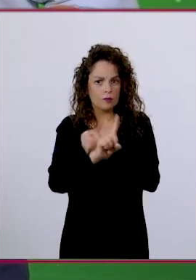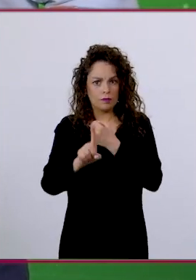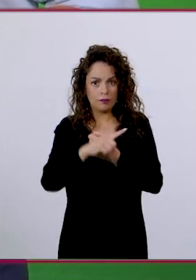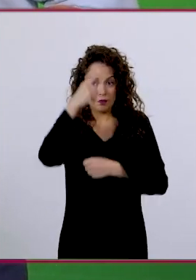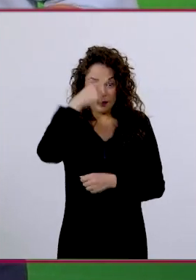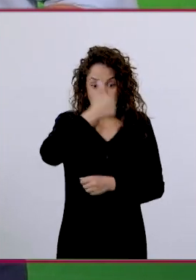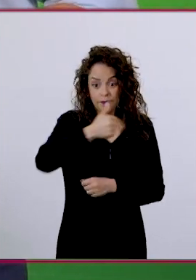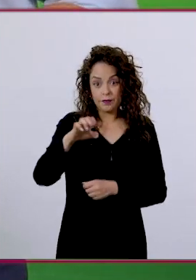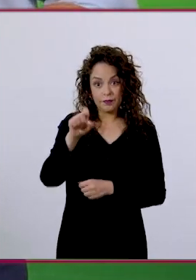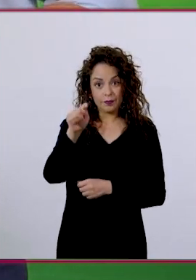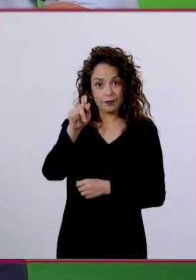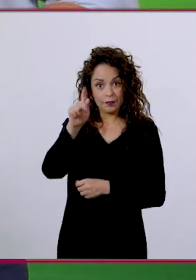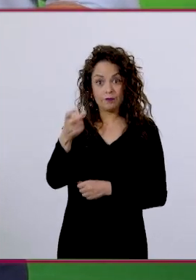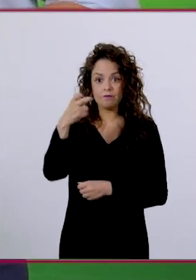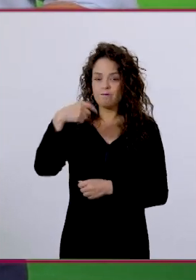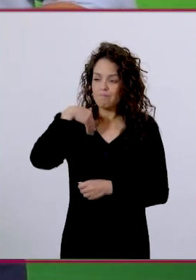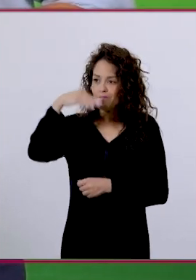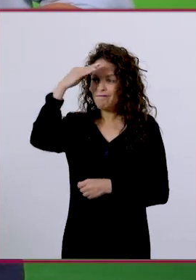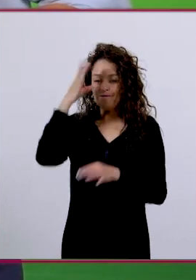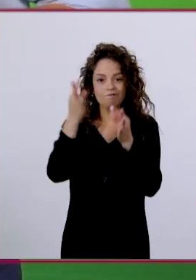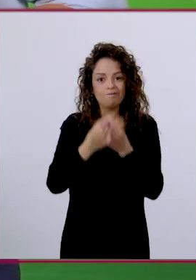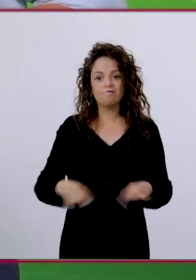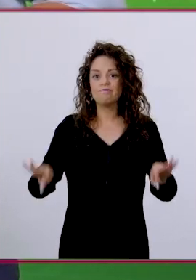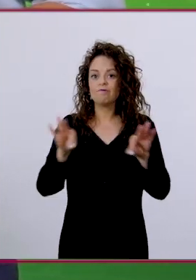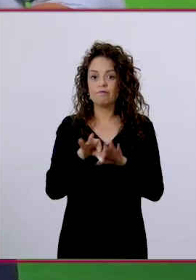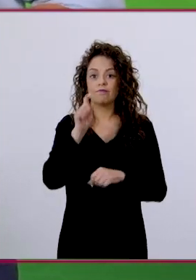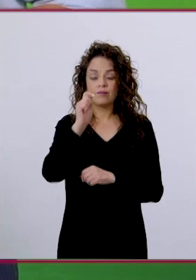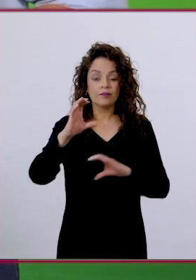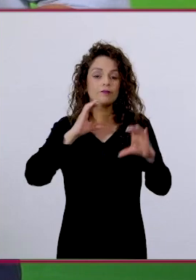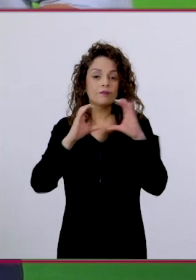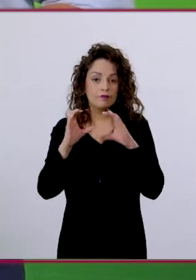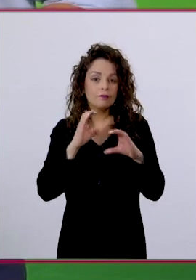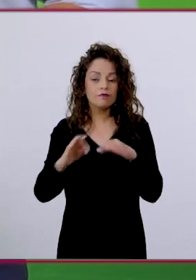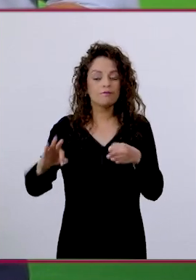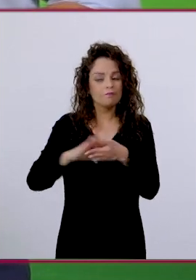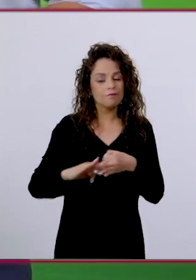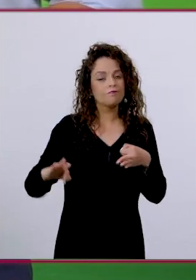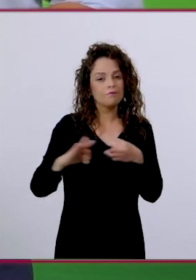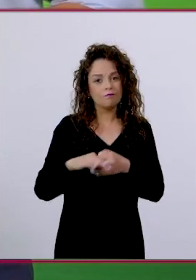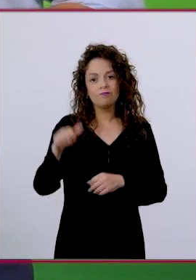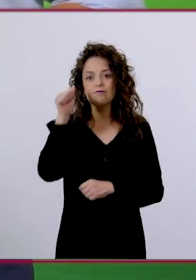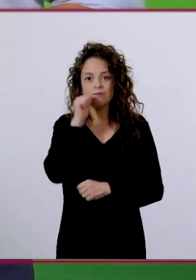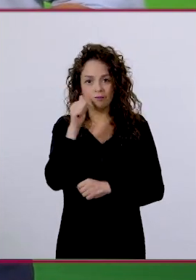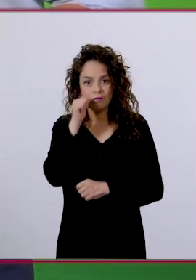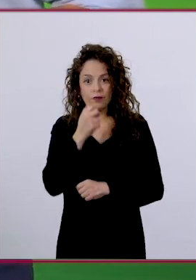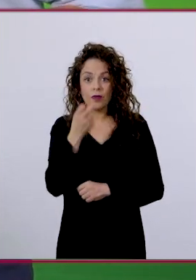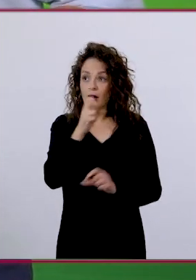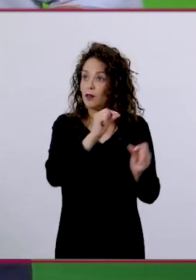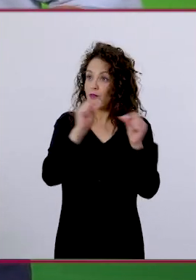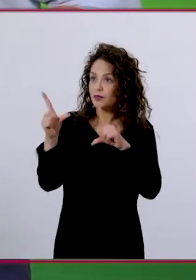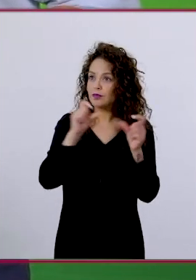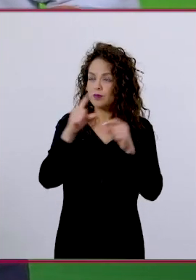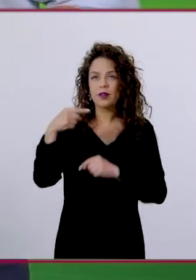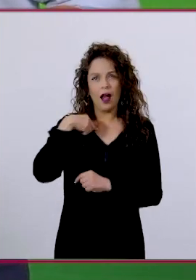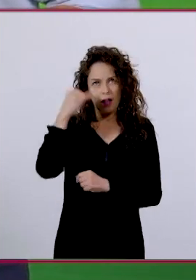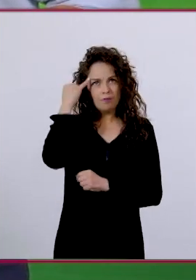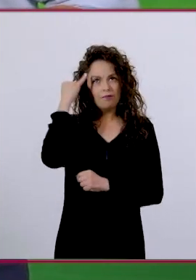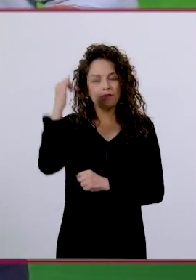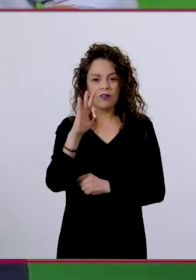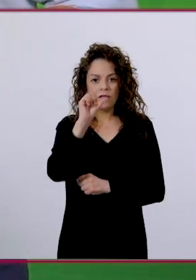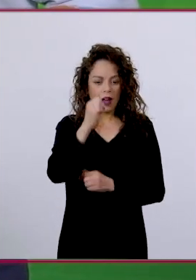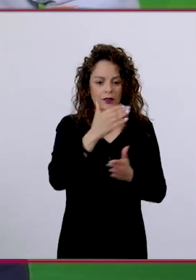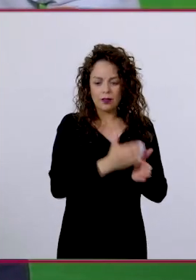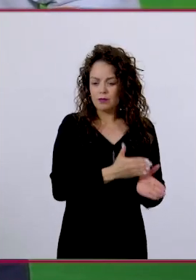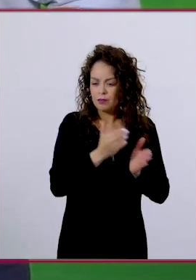etapa. Eso me hace pensar en la importancia de la comunicación continua. Durante la cápsula me imaginé las fases expuestas en el esquema. Me